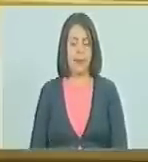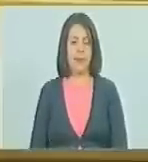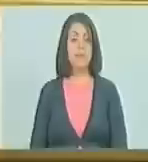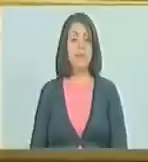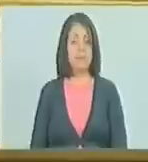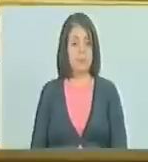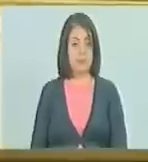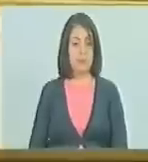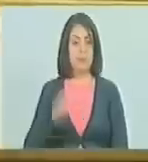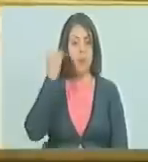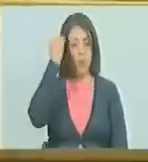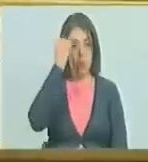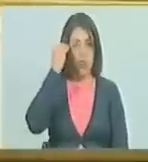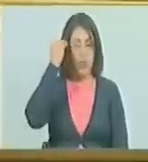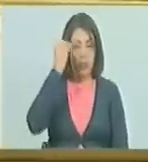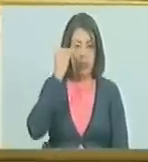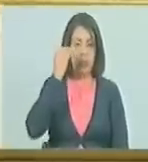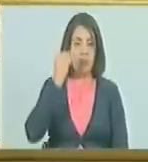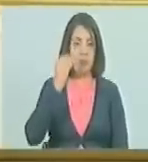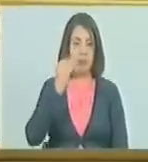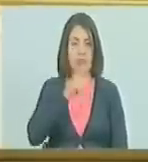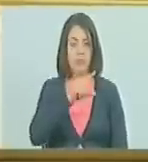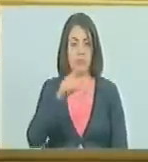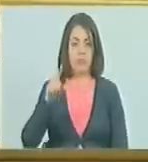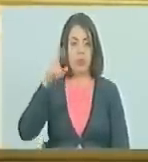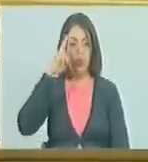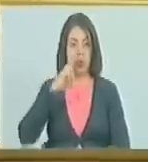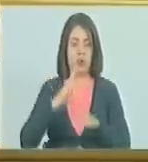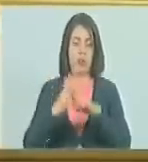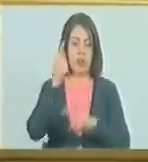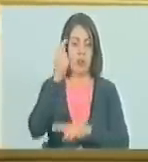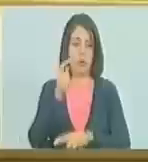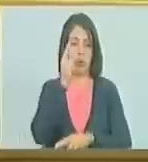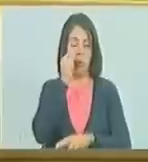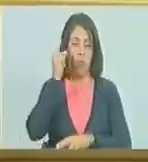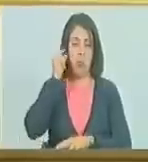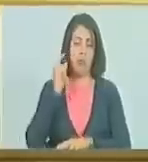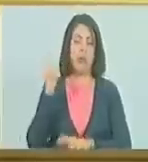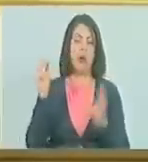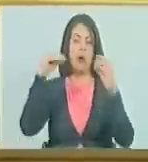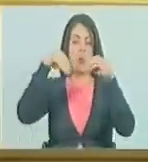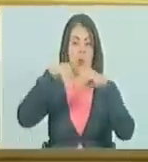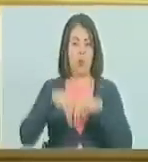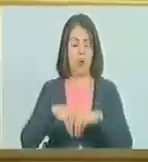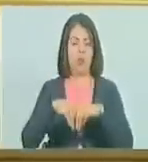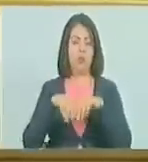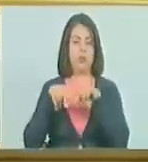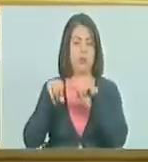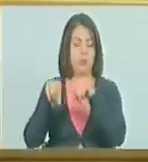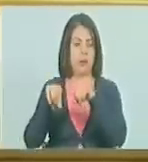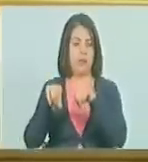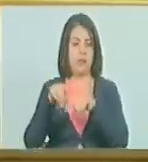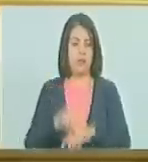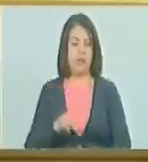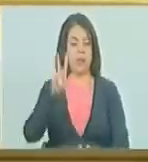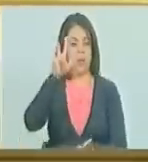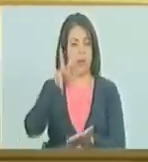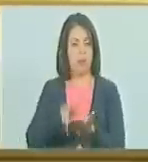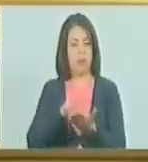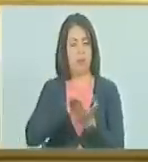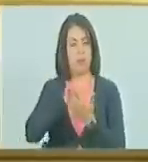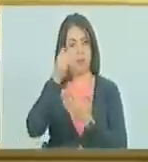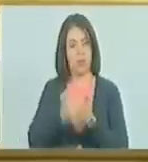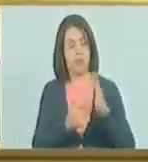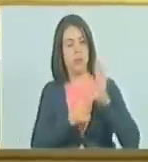En consideración, las honorables diputadas y los honorables diputados que estén de acuerdo con aprobar el